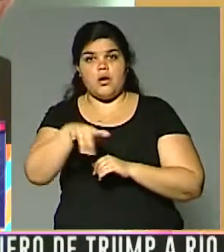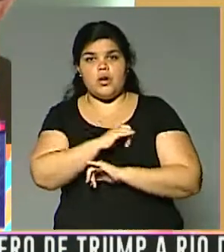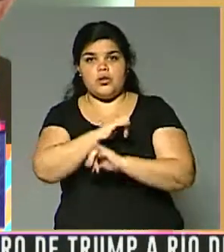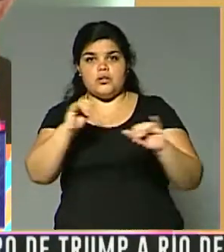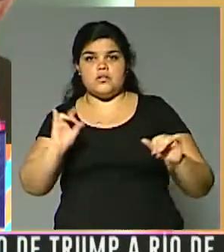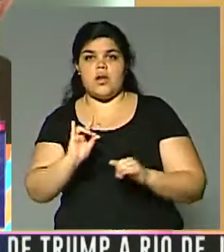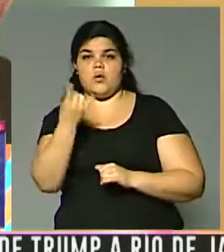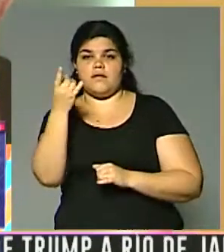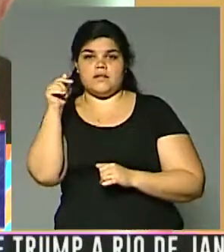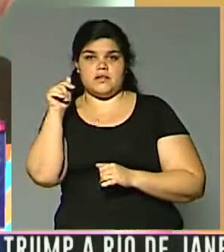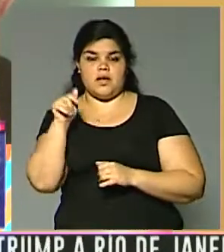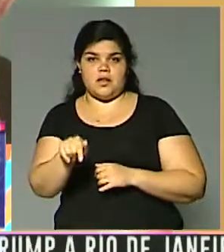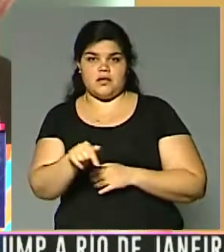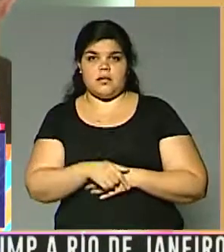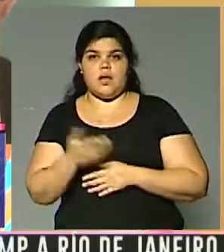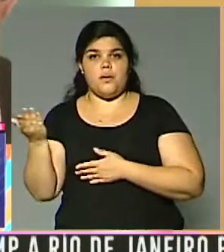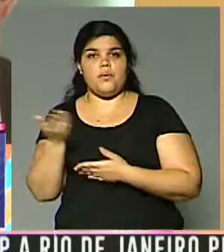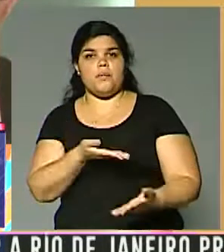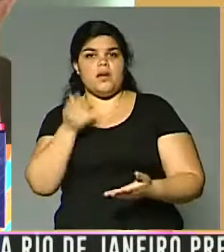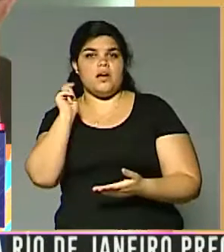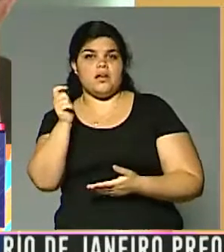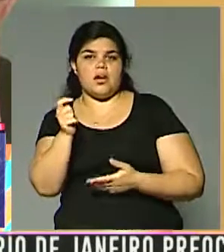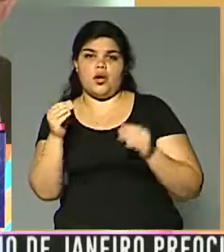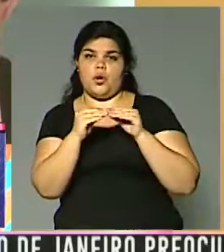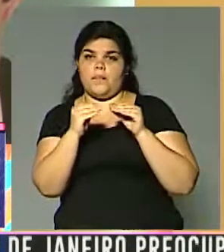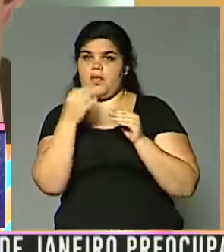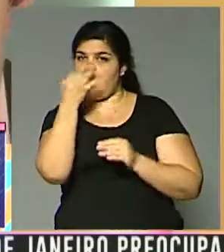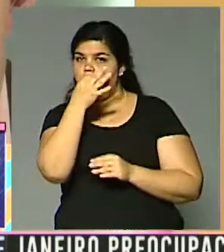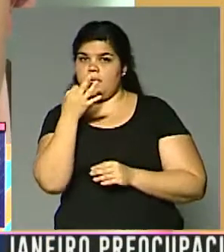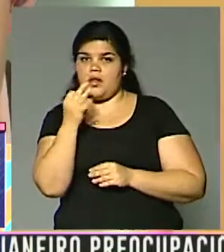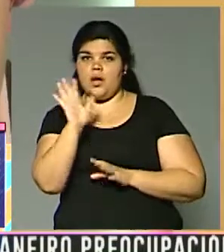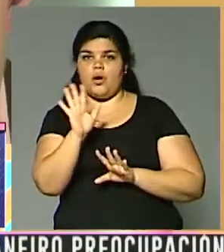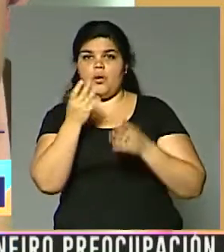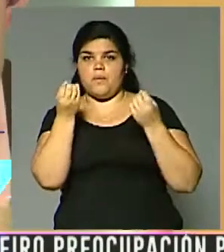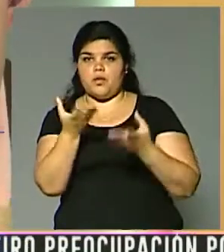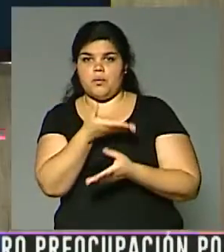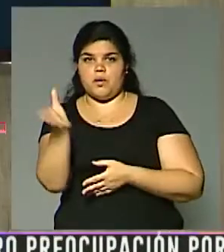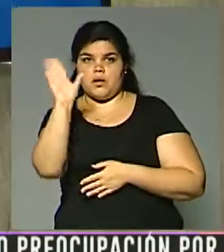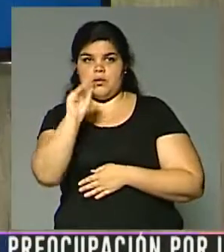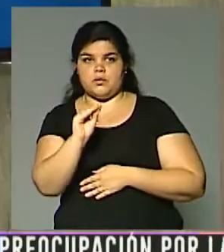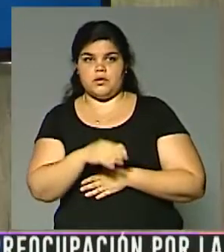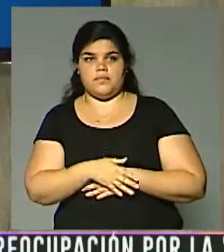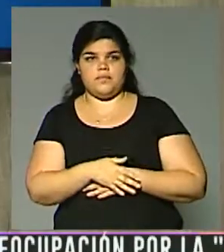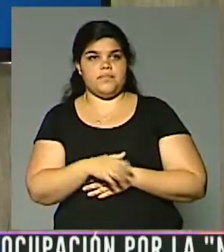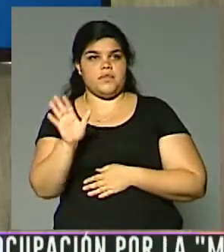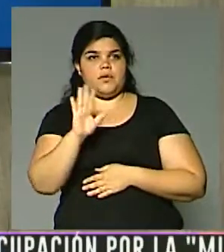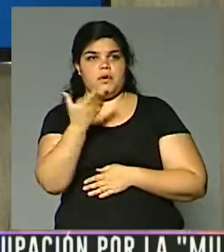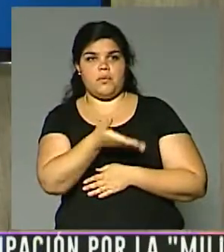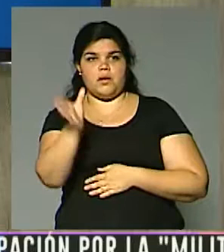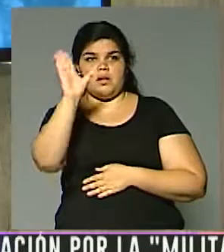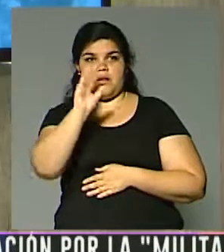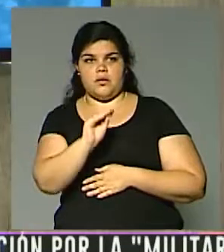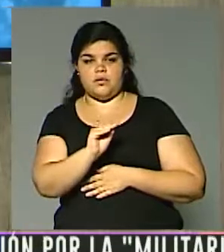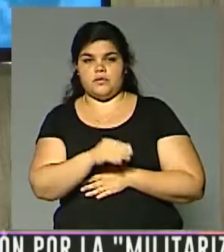universitarias y para eso le damos la bienvenida a nuestra compañera camila castró como estar camino a buenas noches hoy la clave ha muy buenas noches